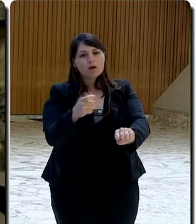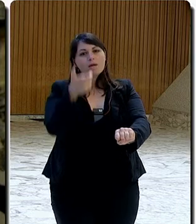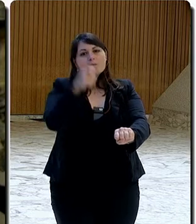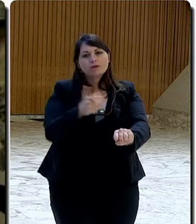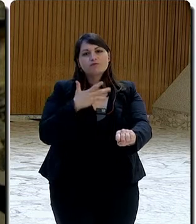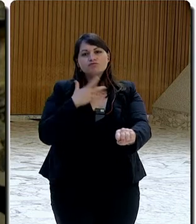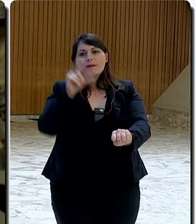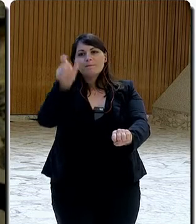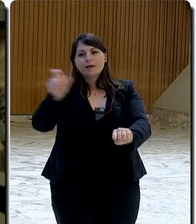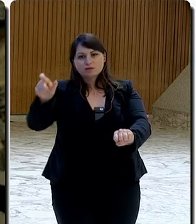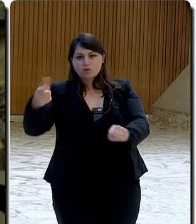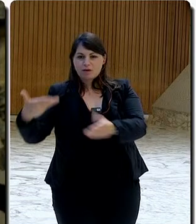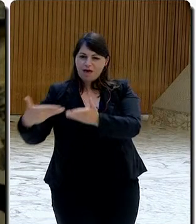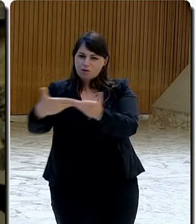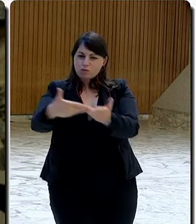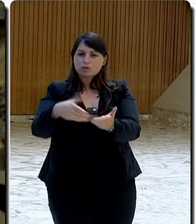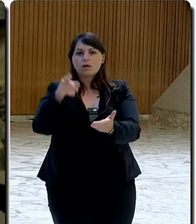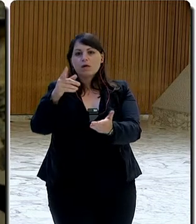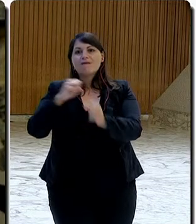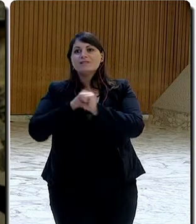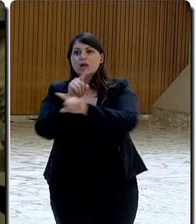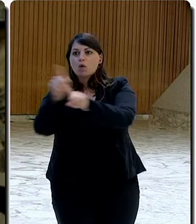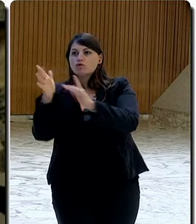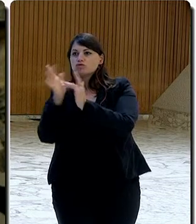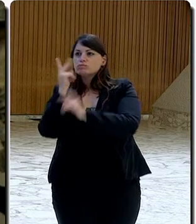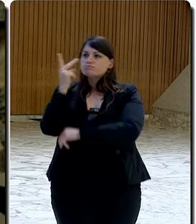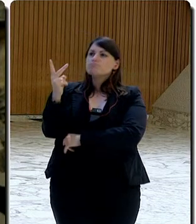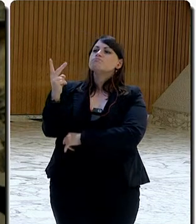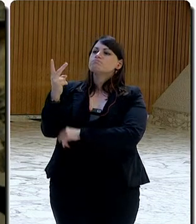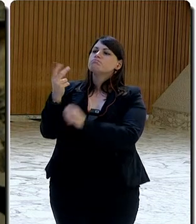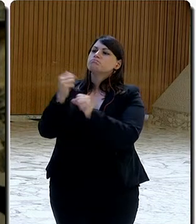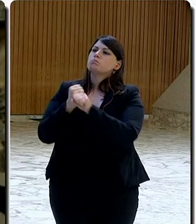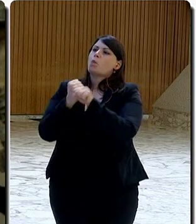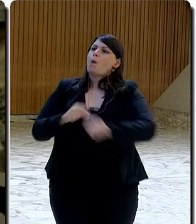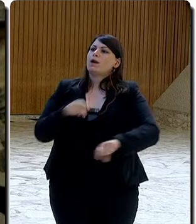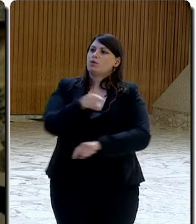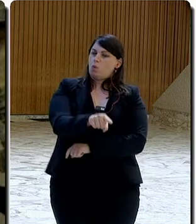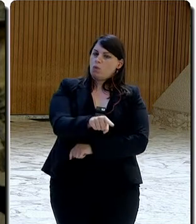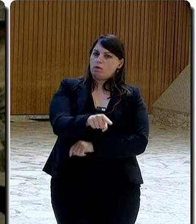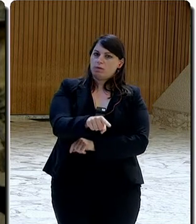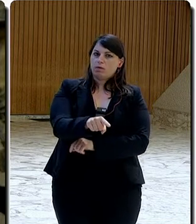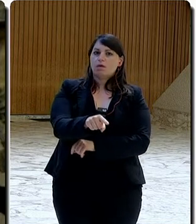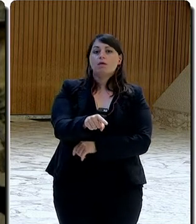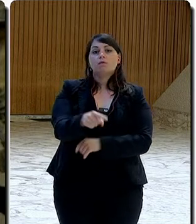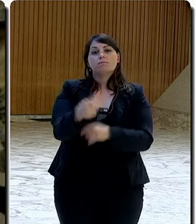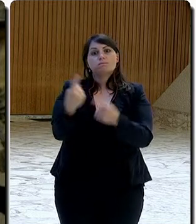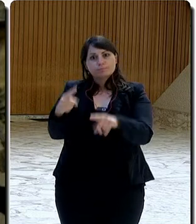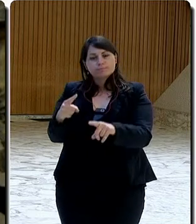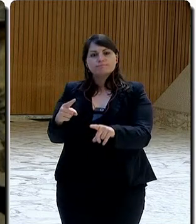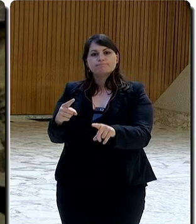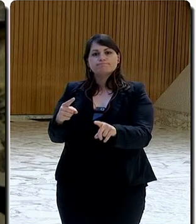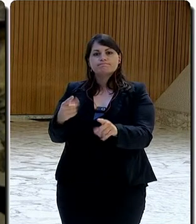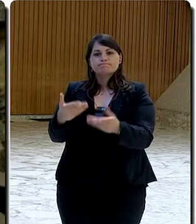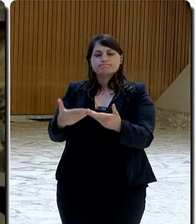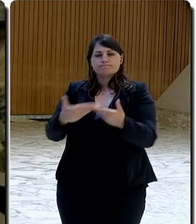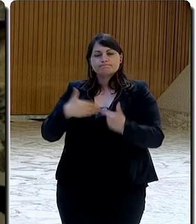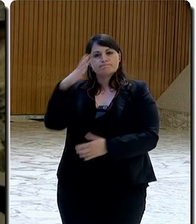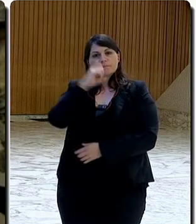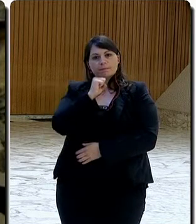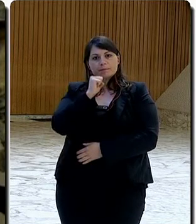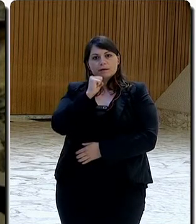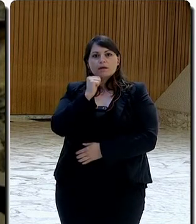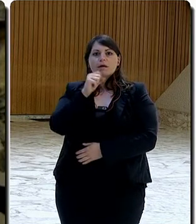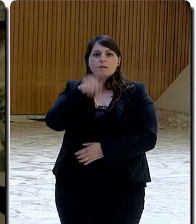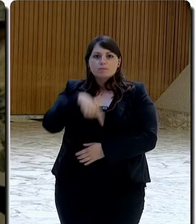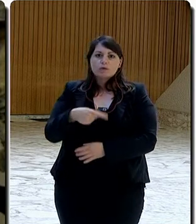los camilleros obtuvo la curación del paralítico, cuánto más la fe de los padres y los abuelos que ven en sus